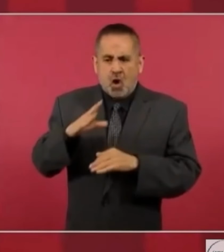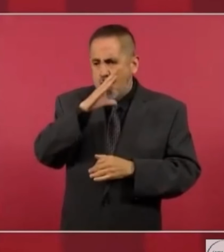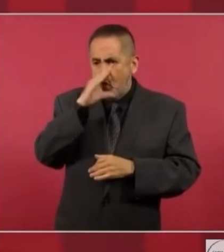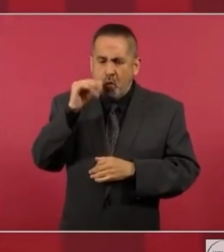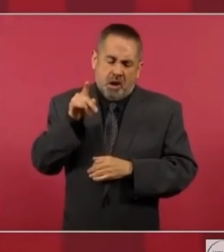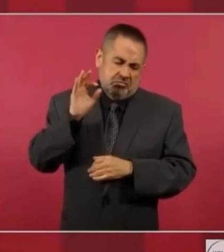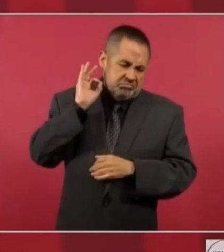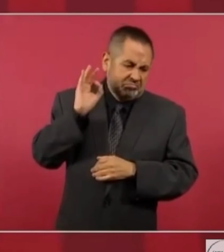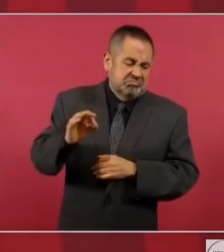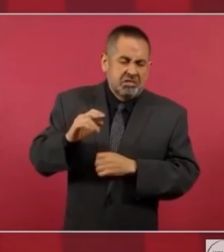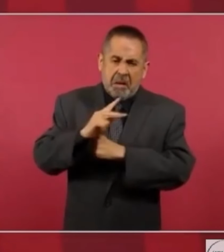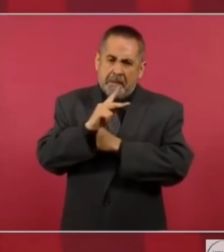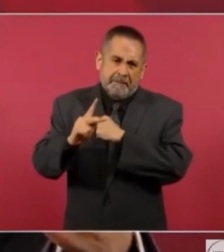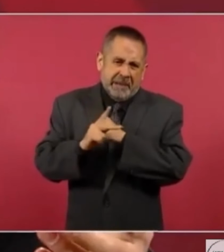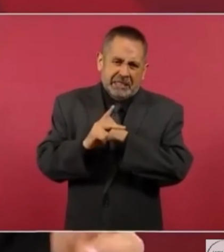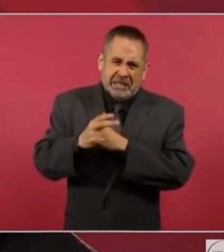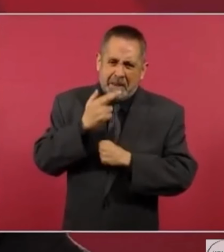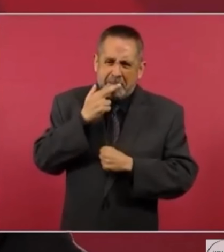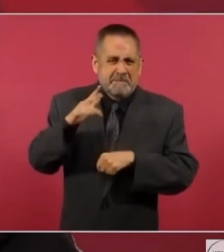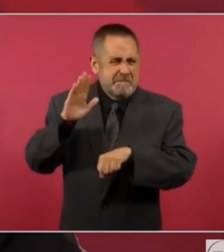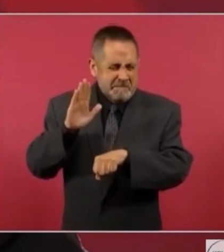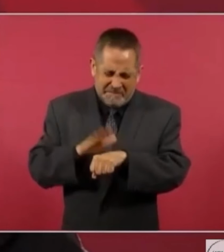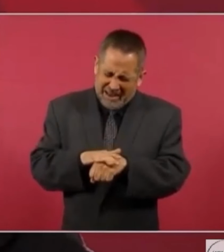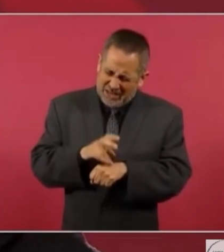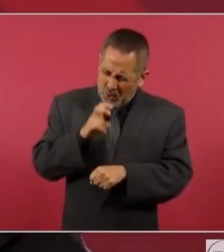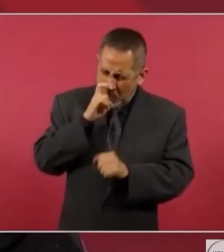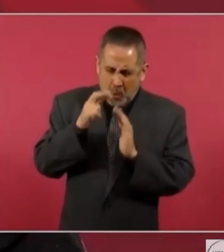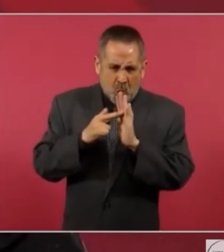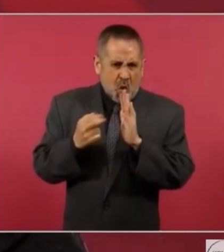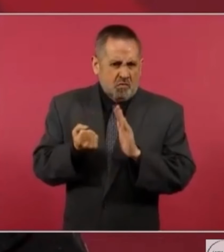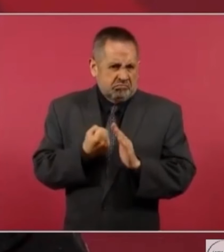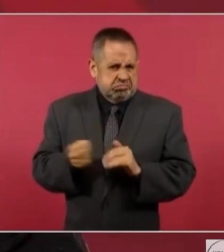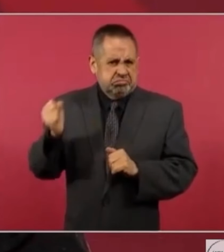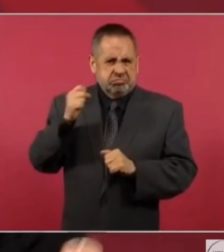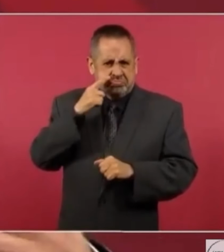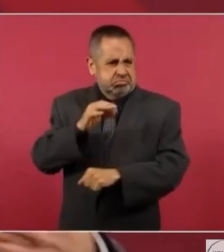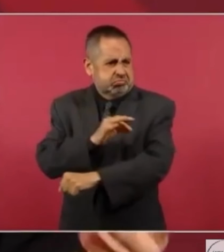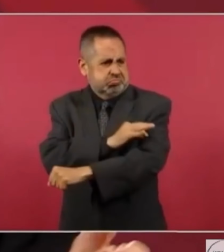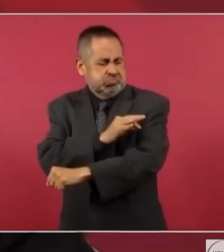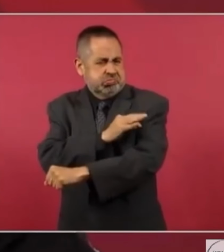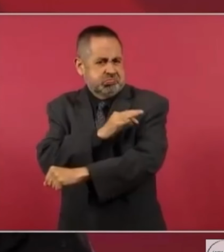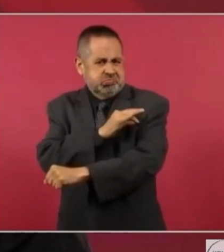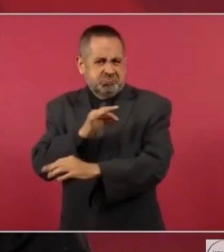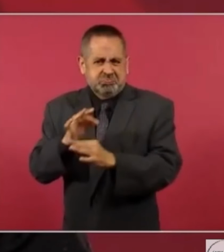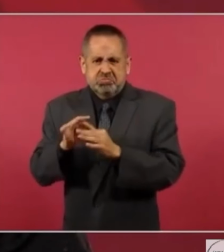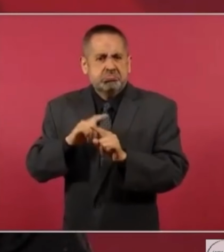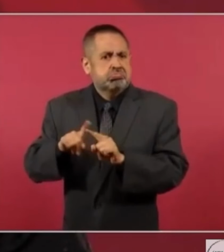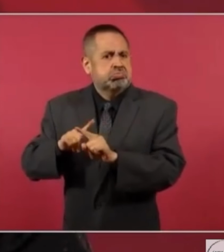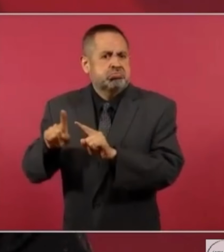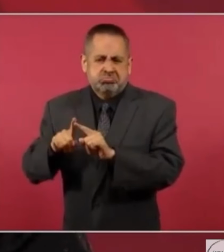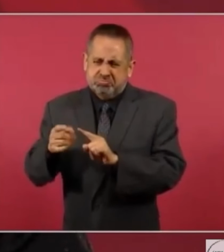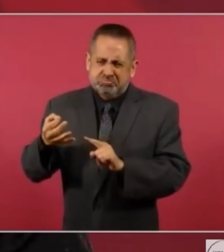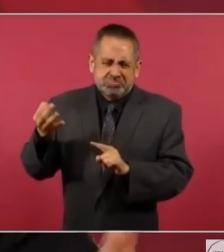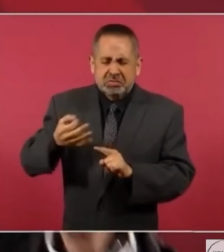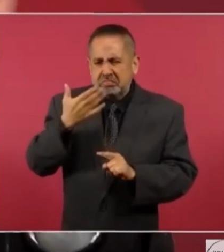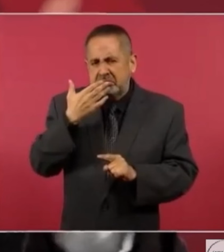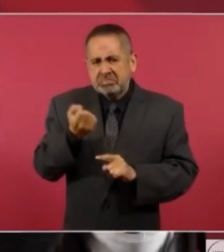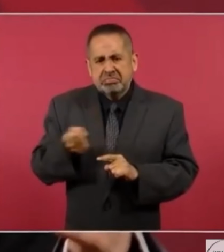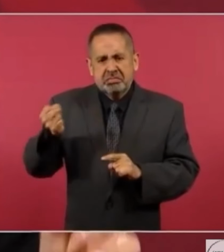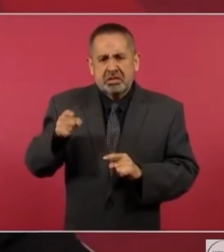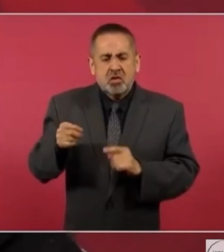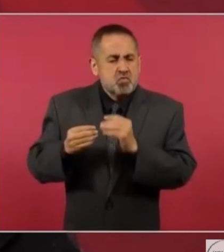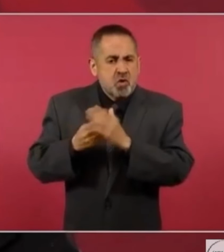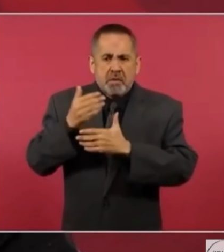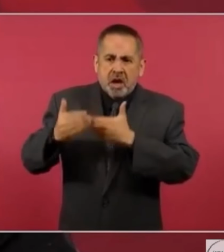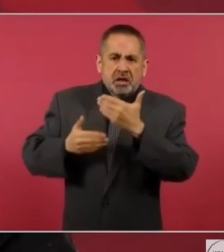los países que tiene las más altas capacidades de vacunación y de múltiples programas de salud pública. Hay